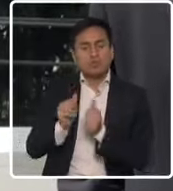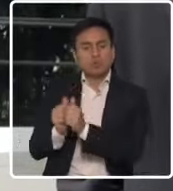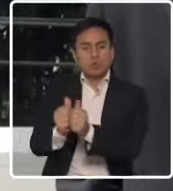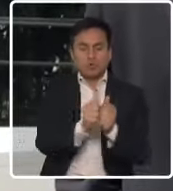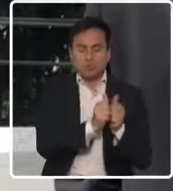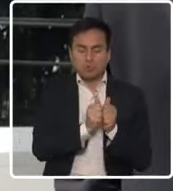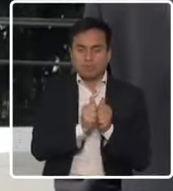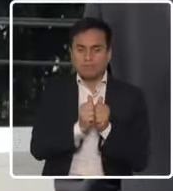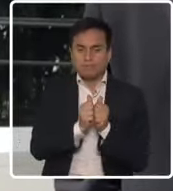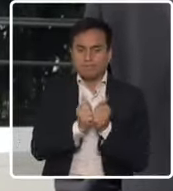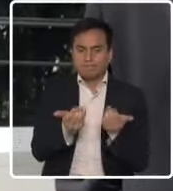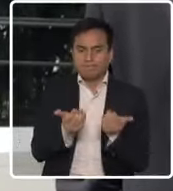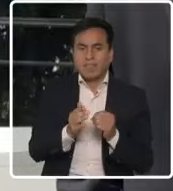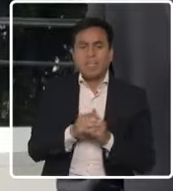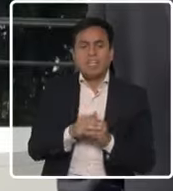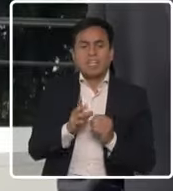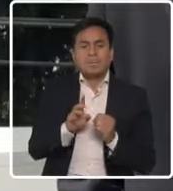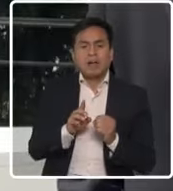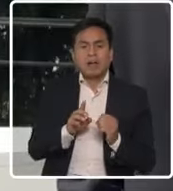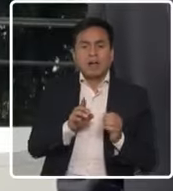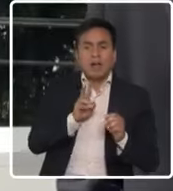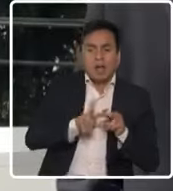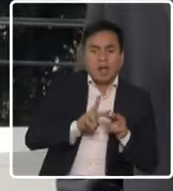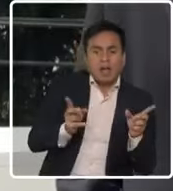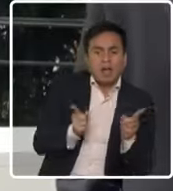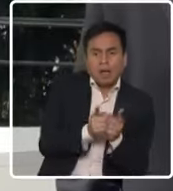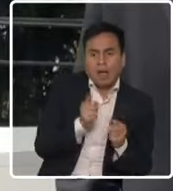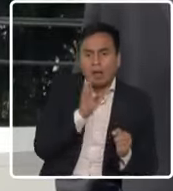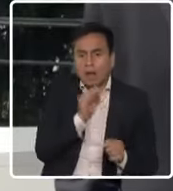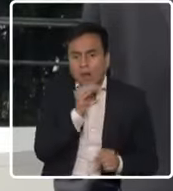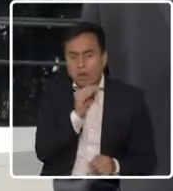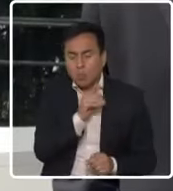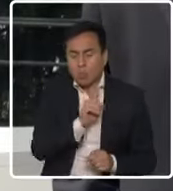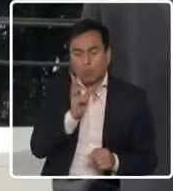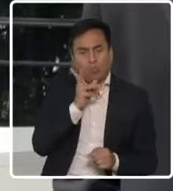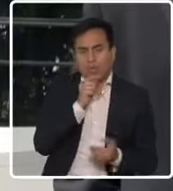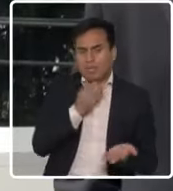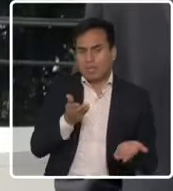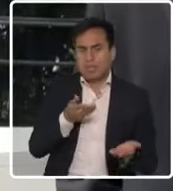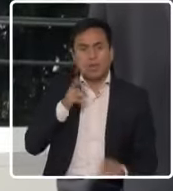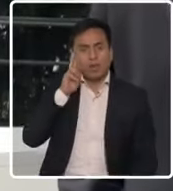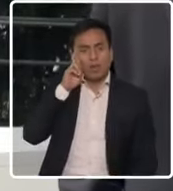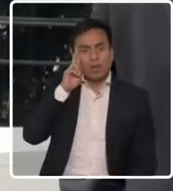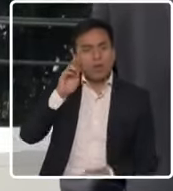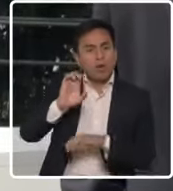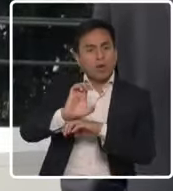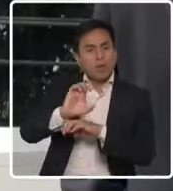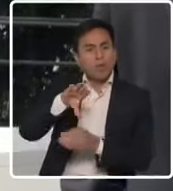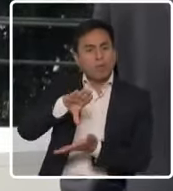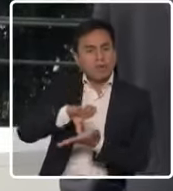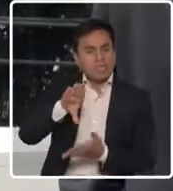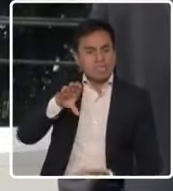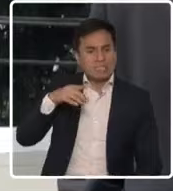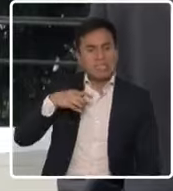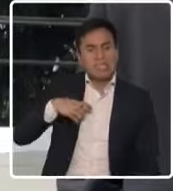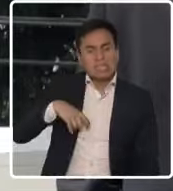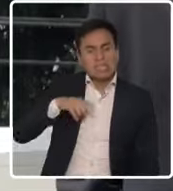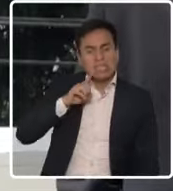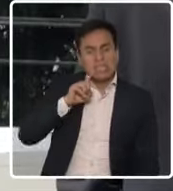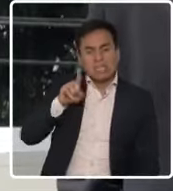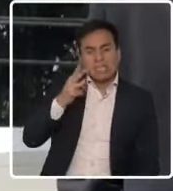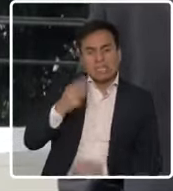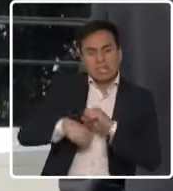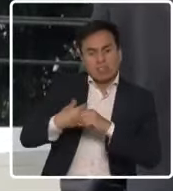estemos todos juntos. Acá no hay atajos. Les recuerdo que en Ecuador, en los